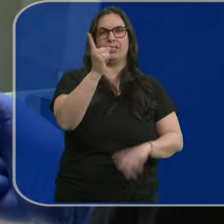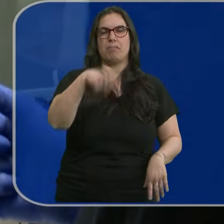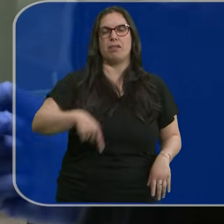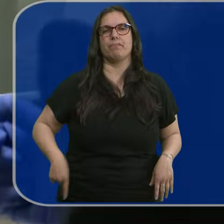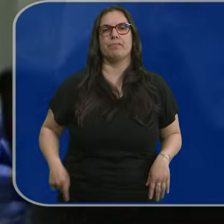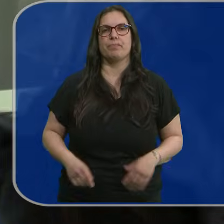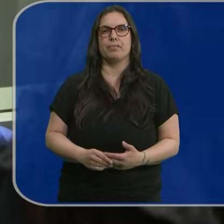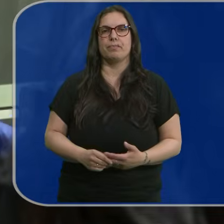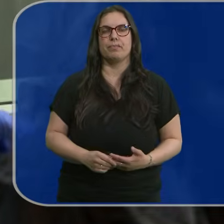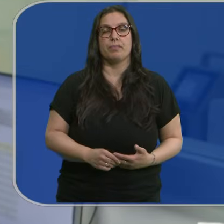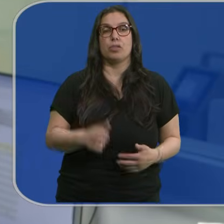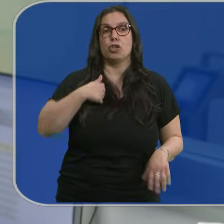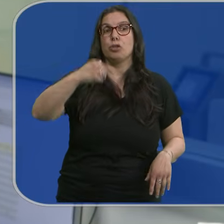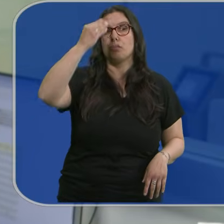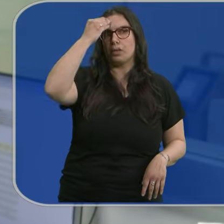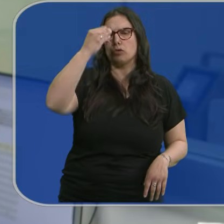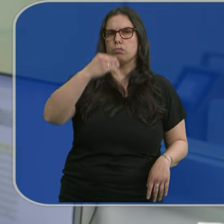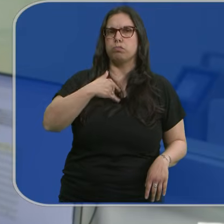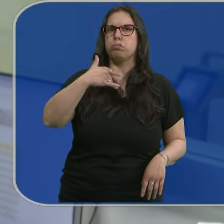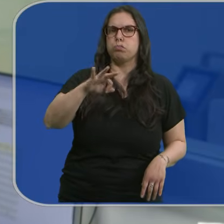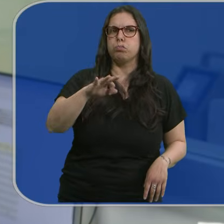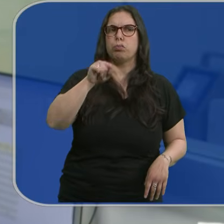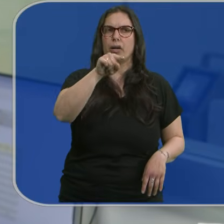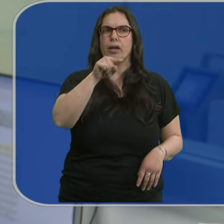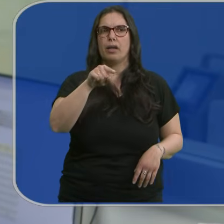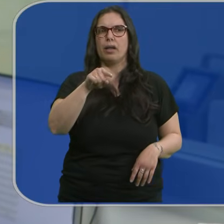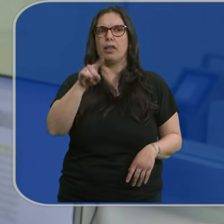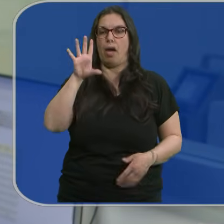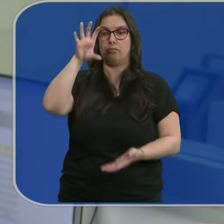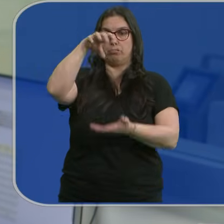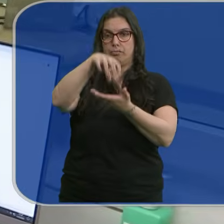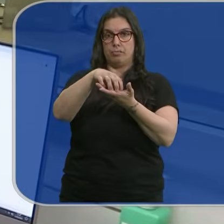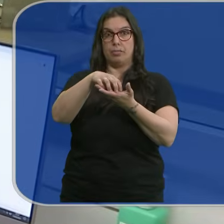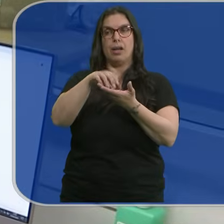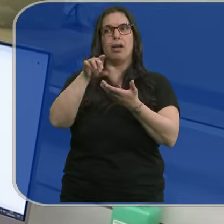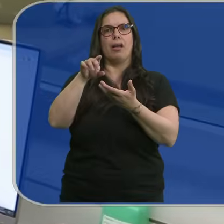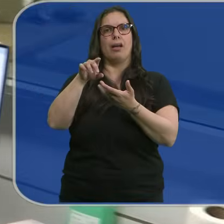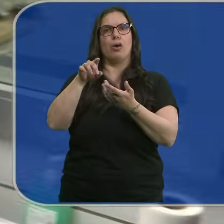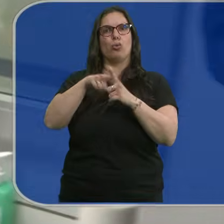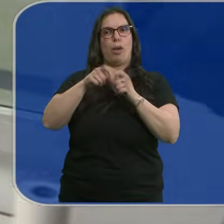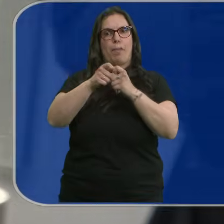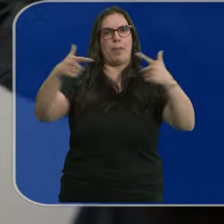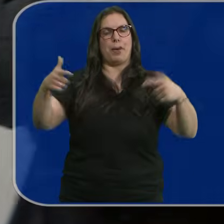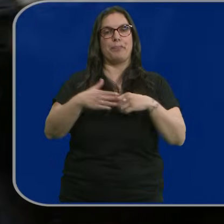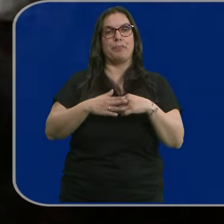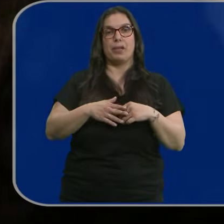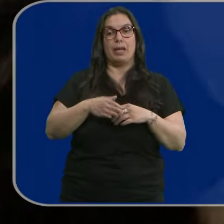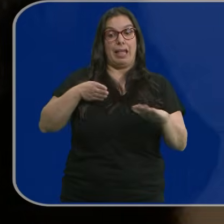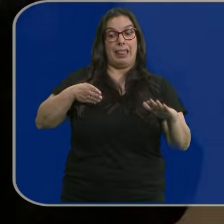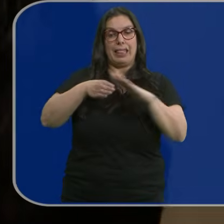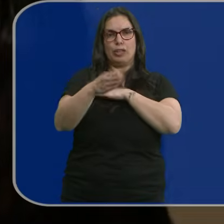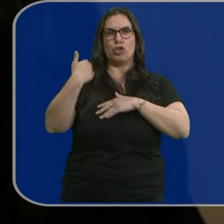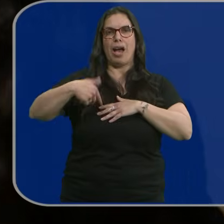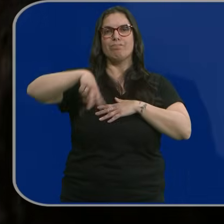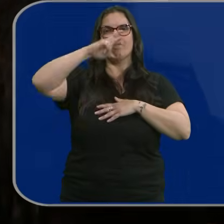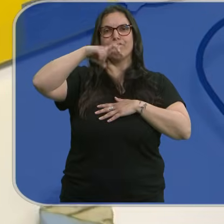de esta instalación. Yo creo que tendrán muchas posibilidades de extenderse esta posibilidad de las cámaras. Desde el primer momento la paciente está expuesta al